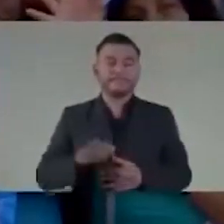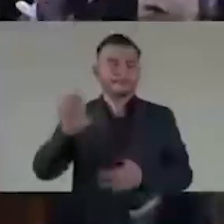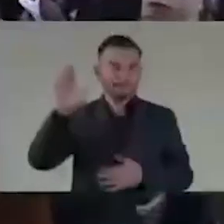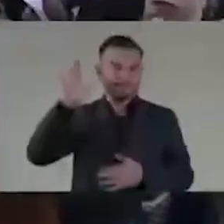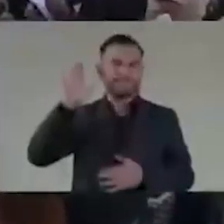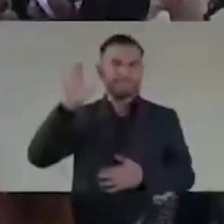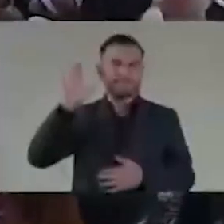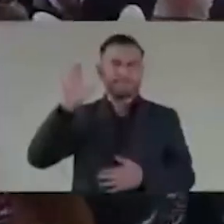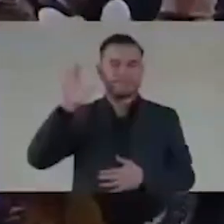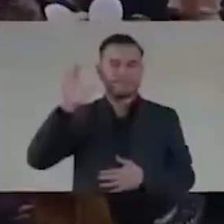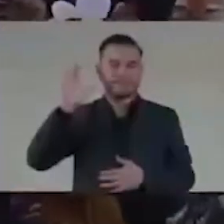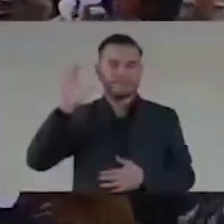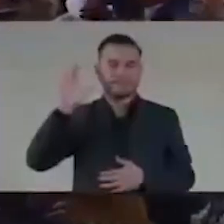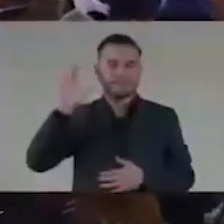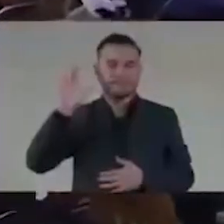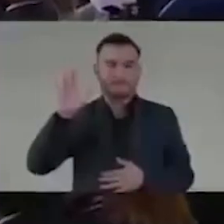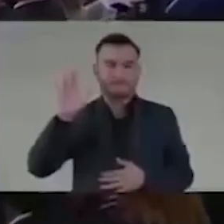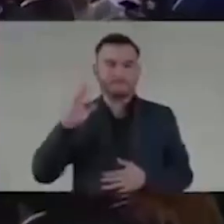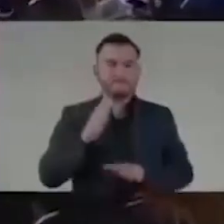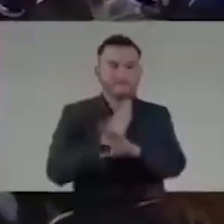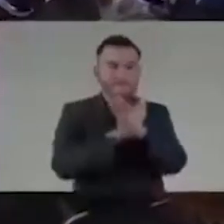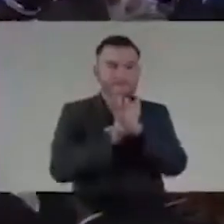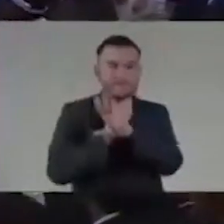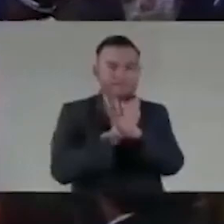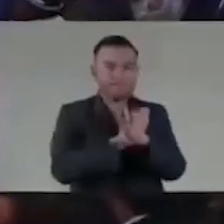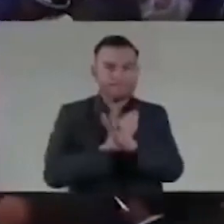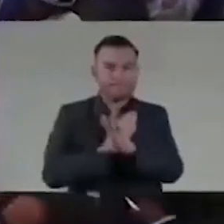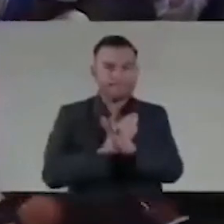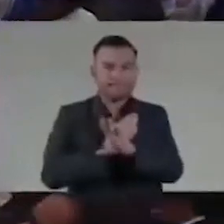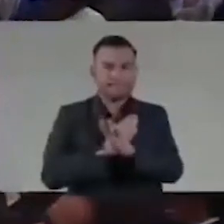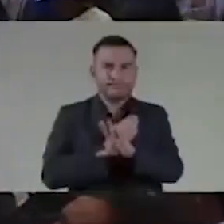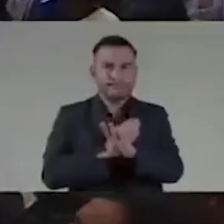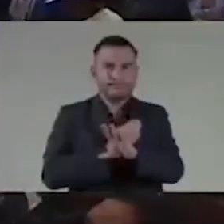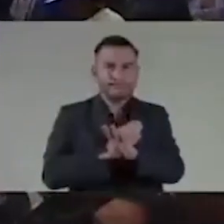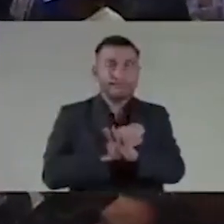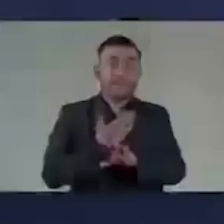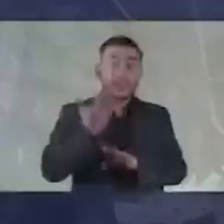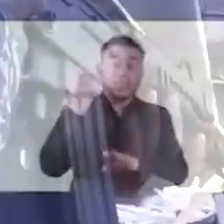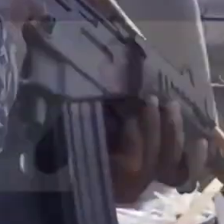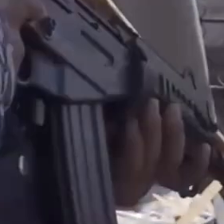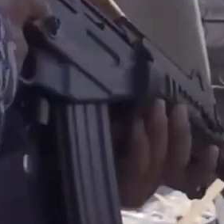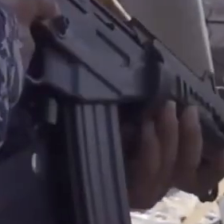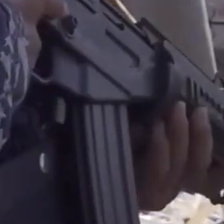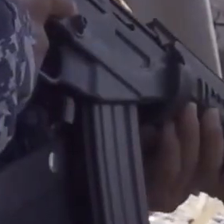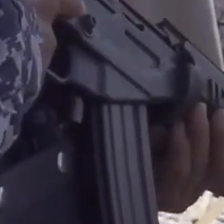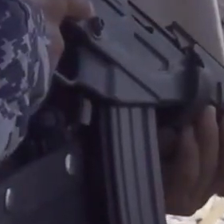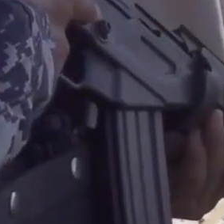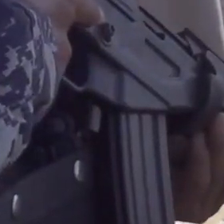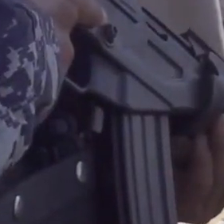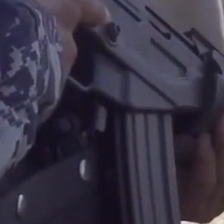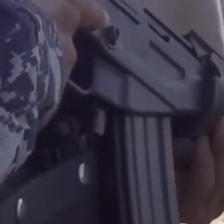Juramos defender lo conquistado el 3 de febrero.